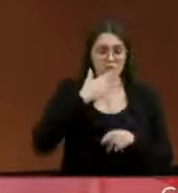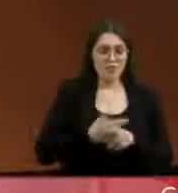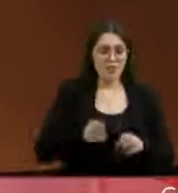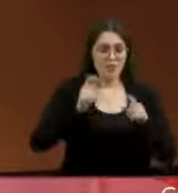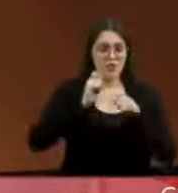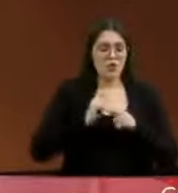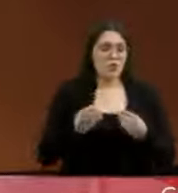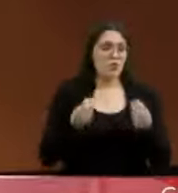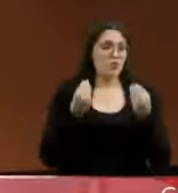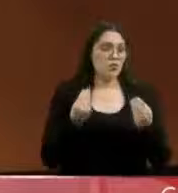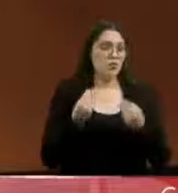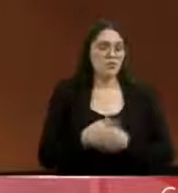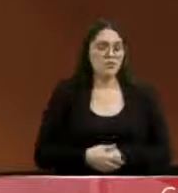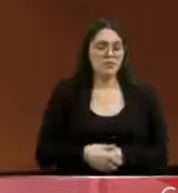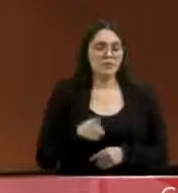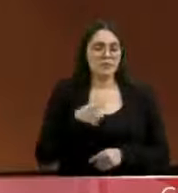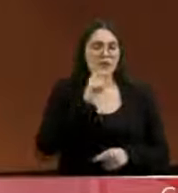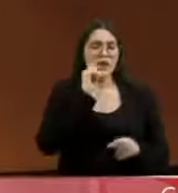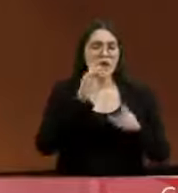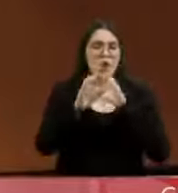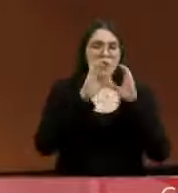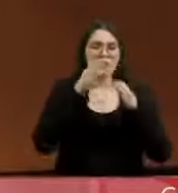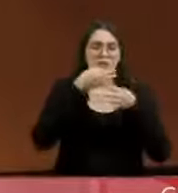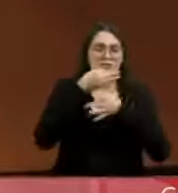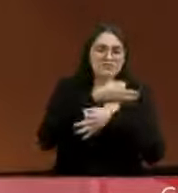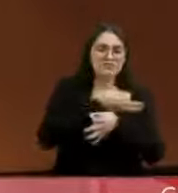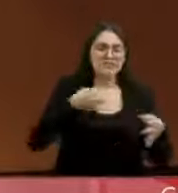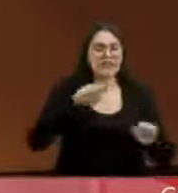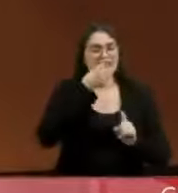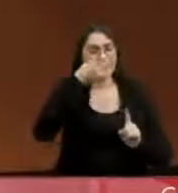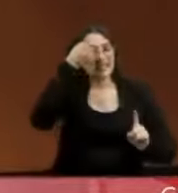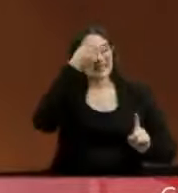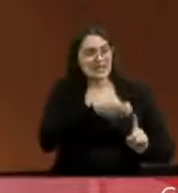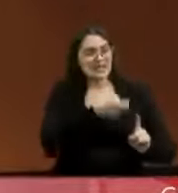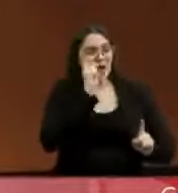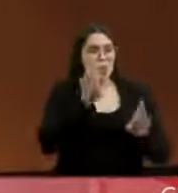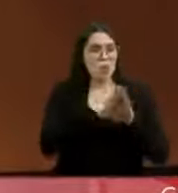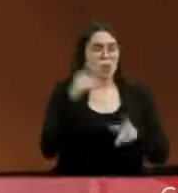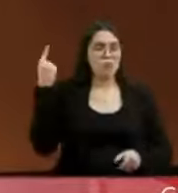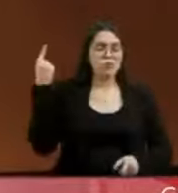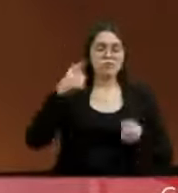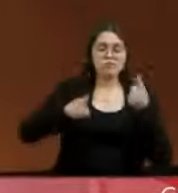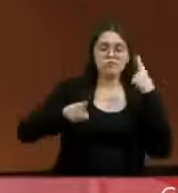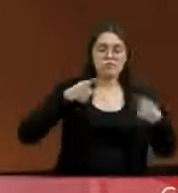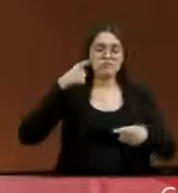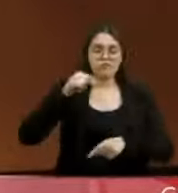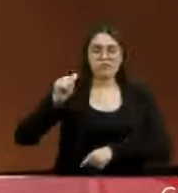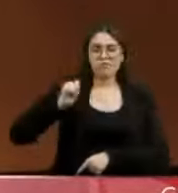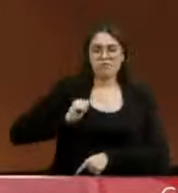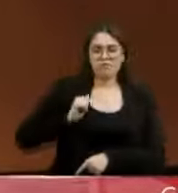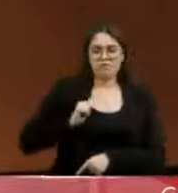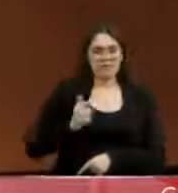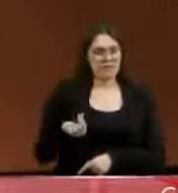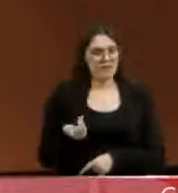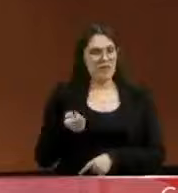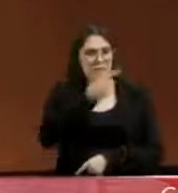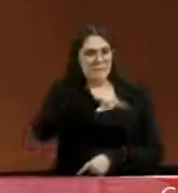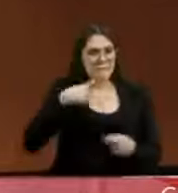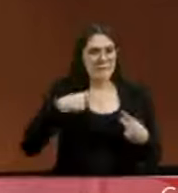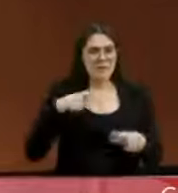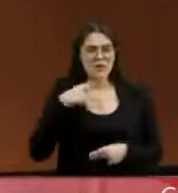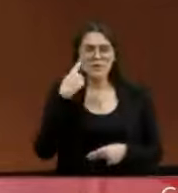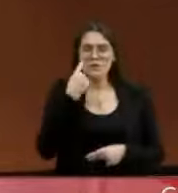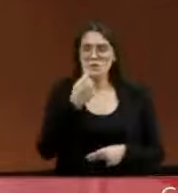medios de comunicación que es una dictadura. Ahora resulta que el que el pueblo de México mande es